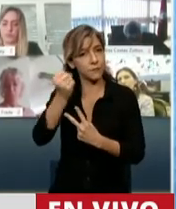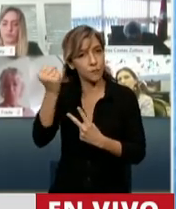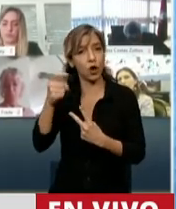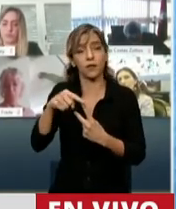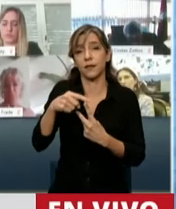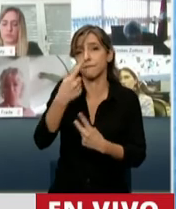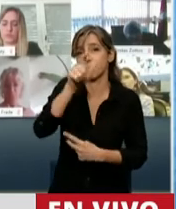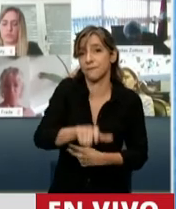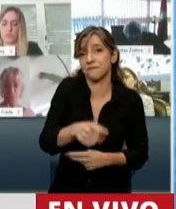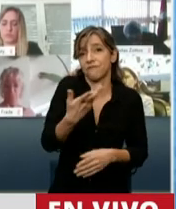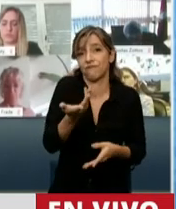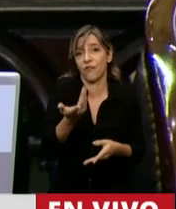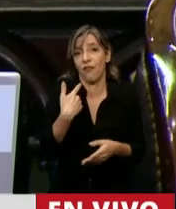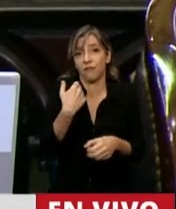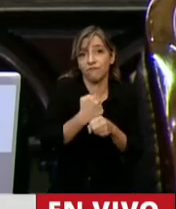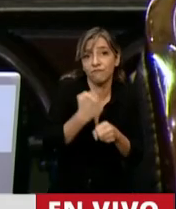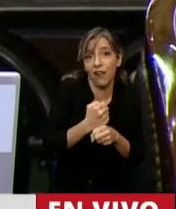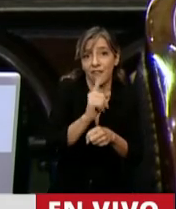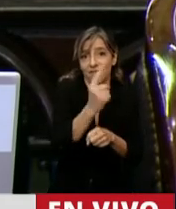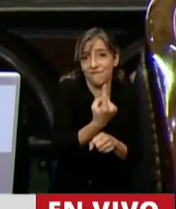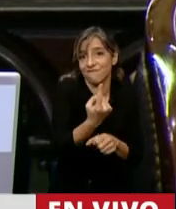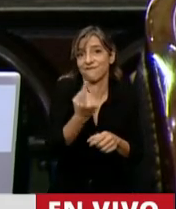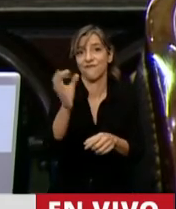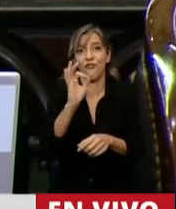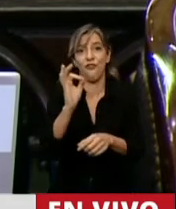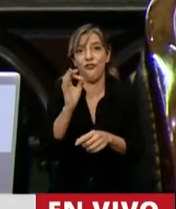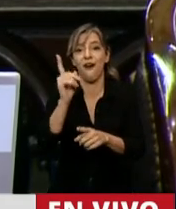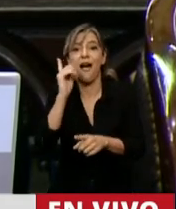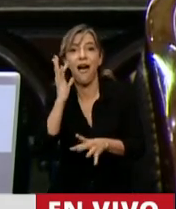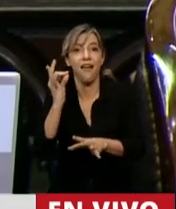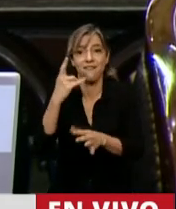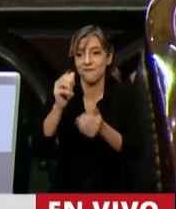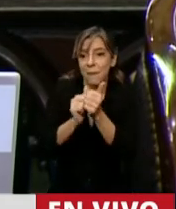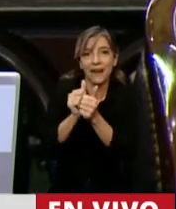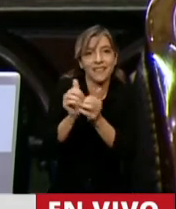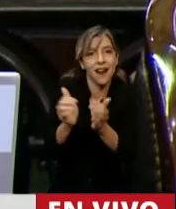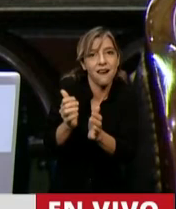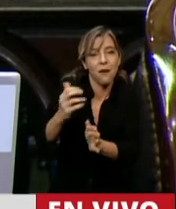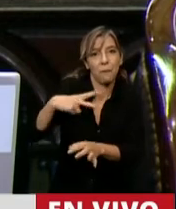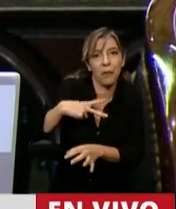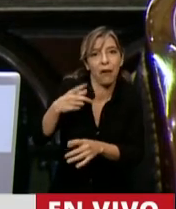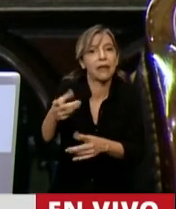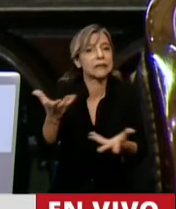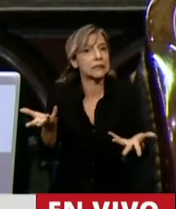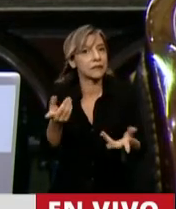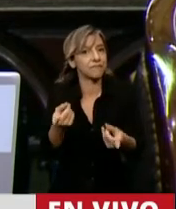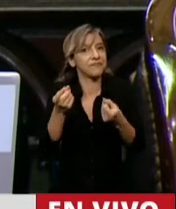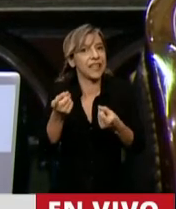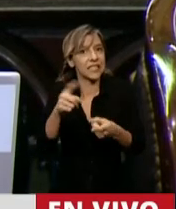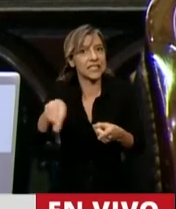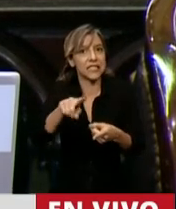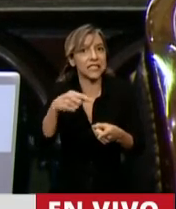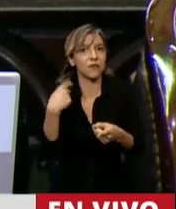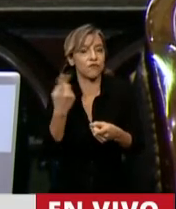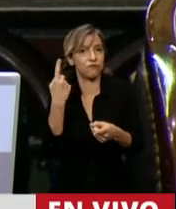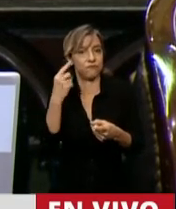el emprendedor en la Argentina. En un principio, tener la posibilidad de que si está muy caído para